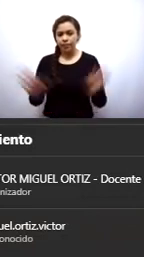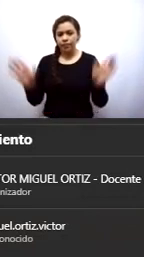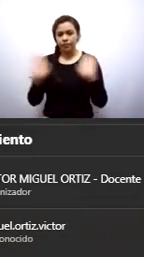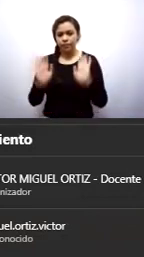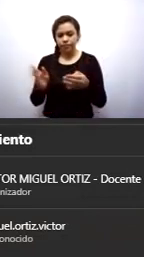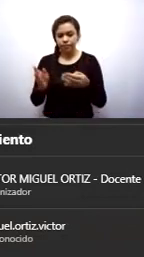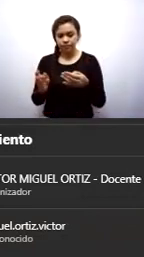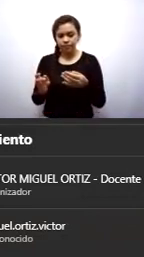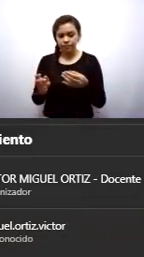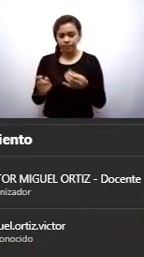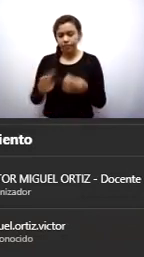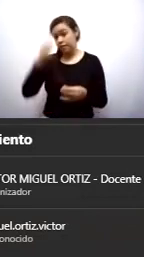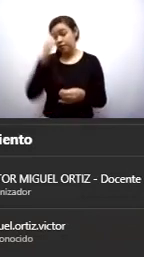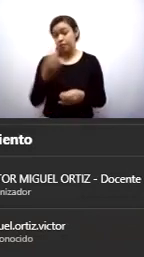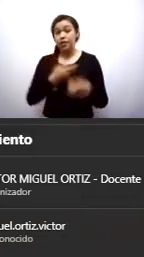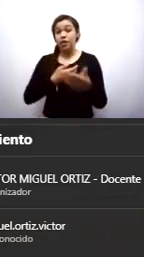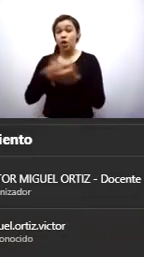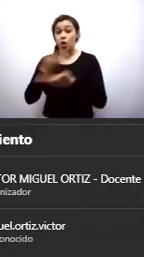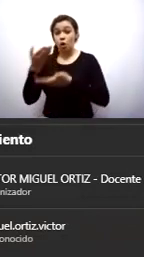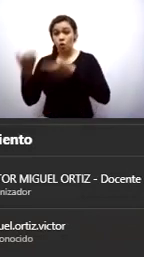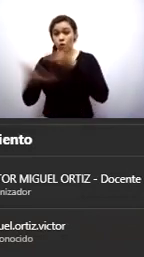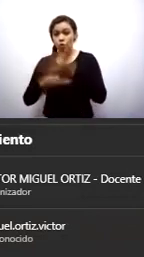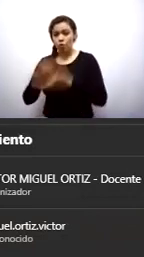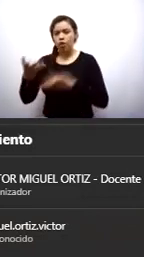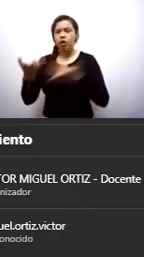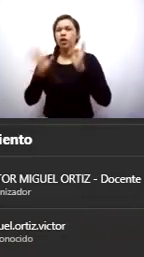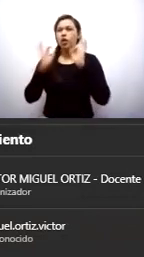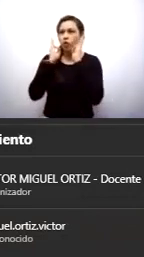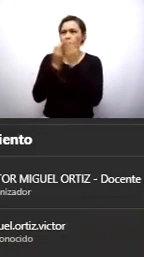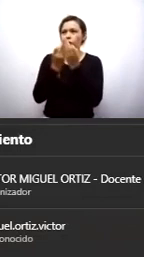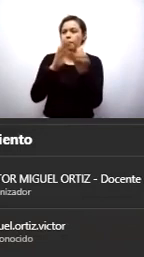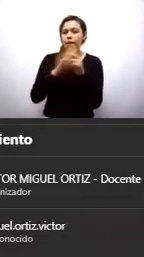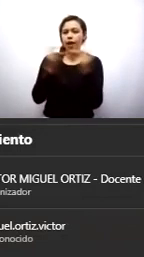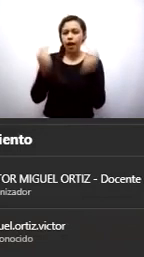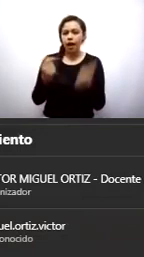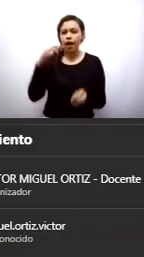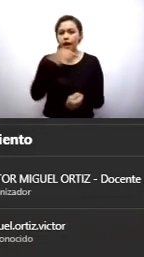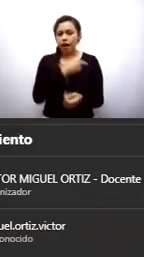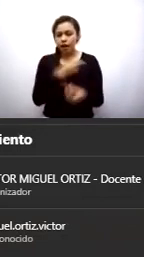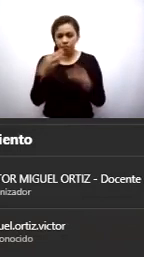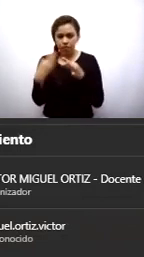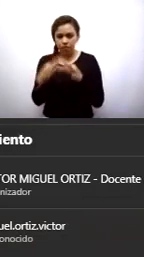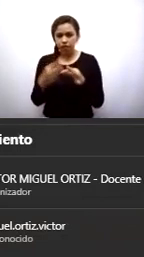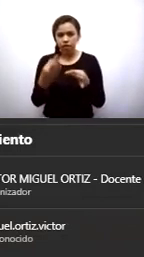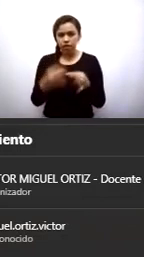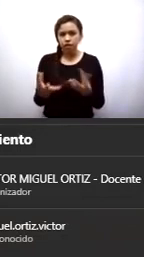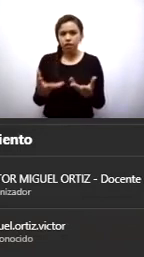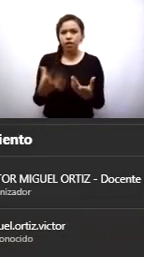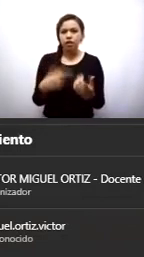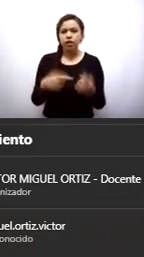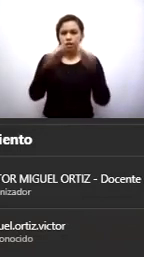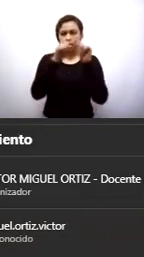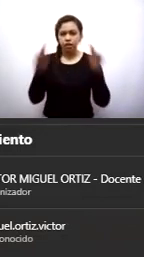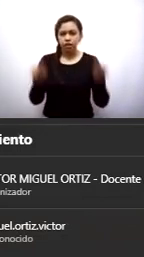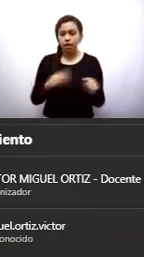Entonces, para compartirlo, por ejemplo, de una manera un poquito más rápida o eficiente, nos va a arrojar este recuadro que dice reunión